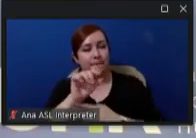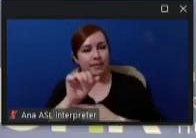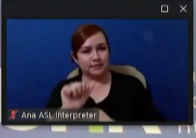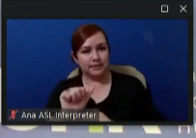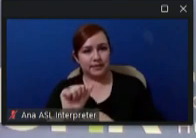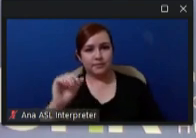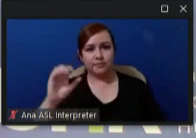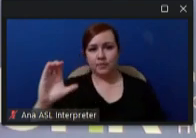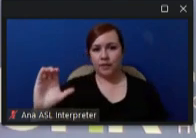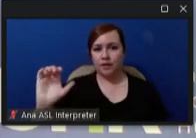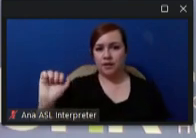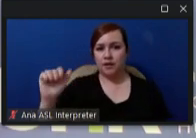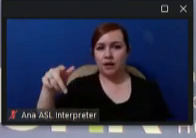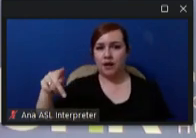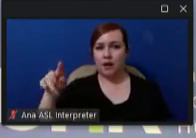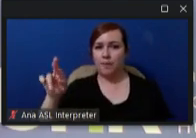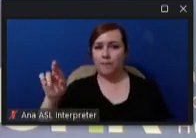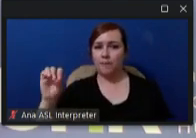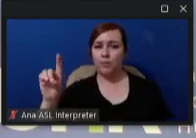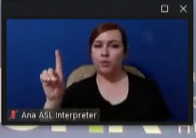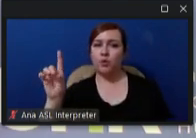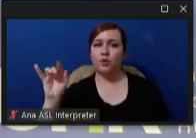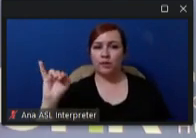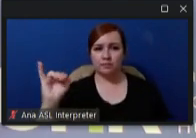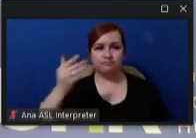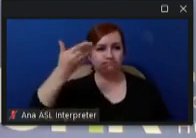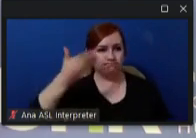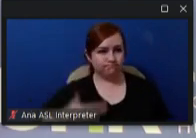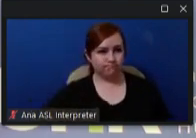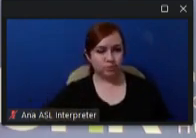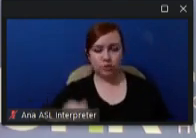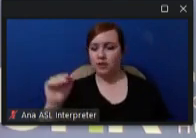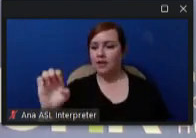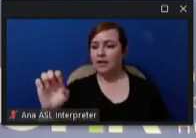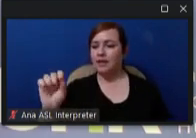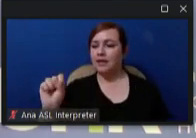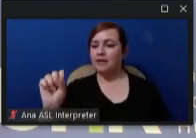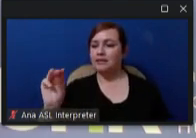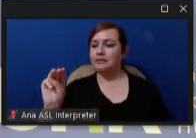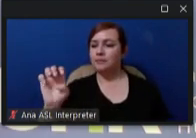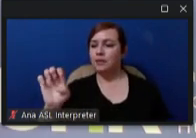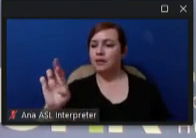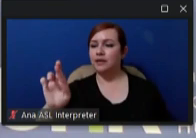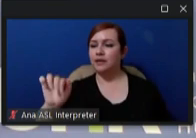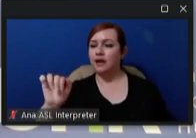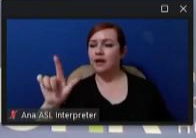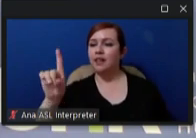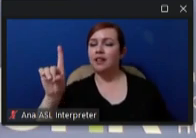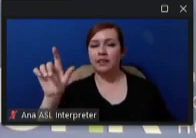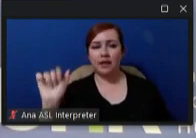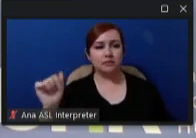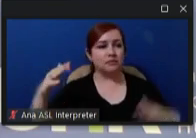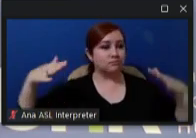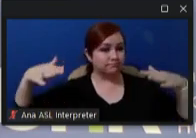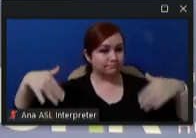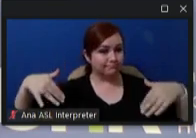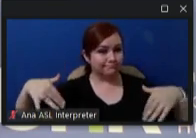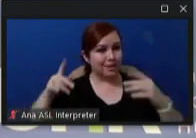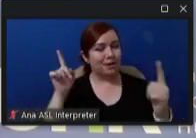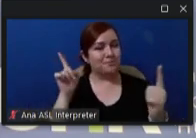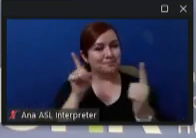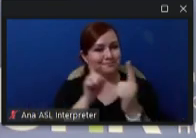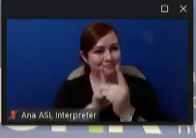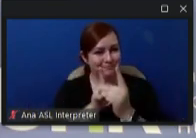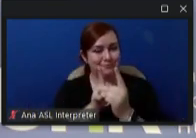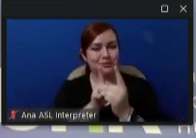Mi nombre es Esmeralda Arosemena de Troitiño, para quienes no hemos tenido oportunidad de